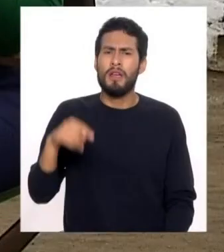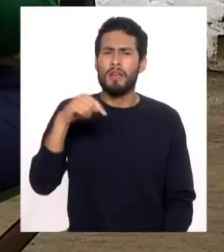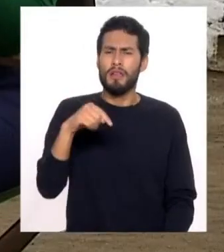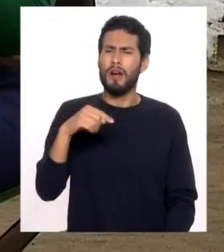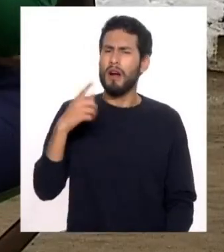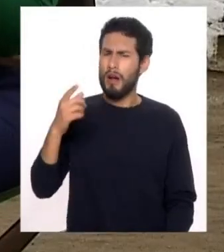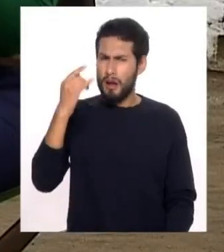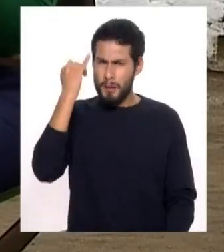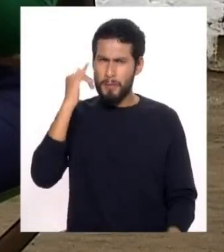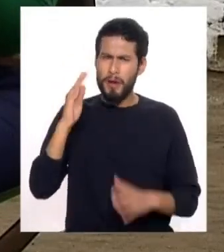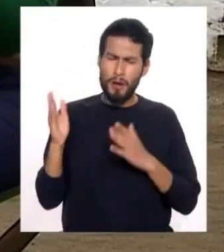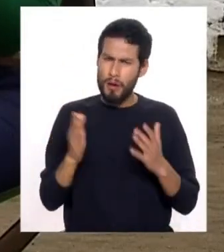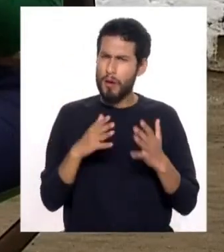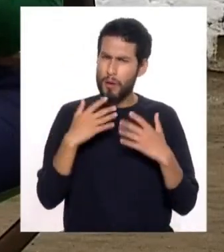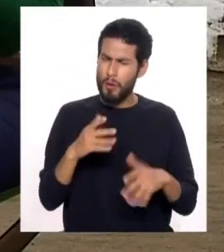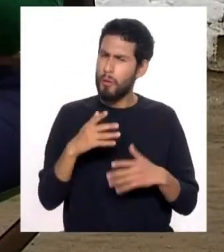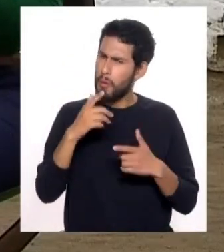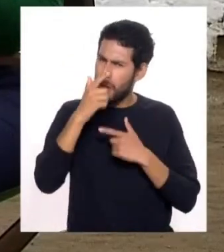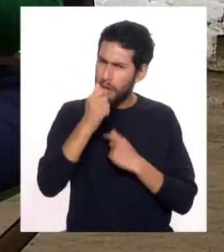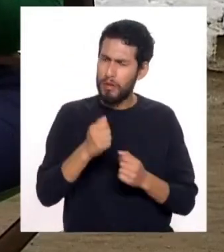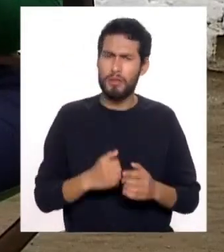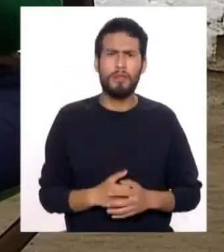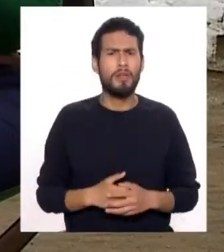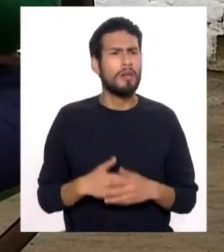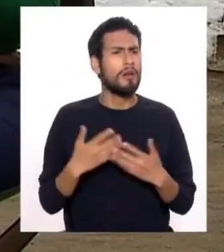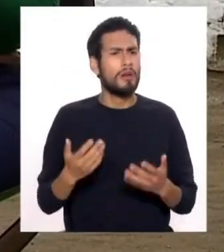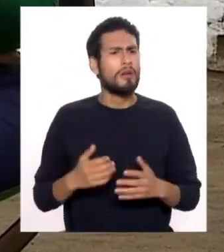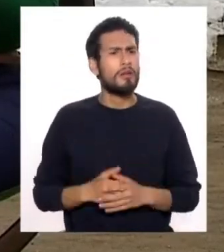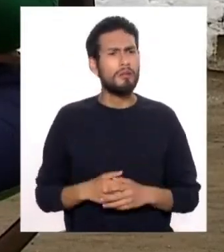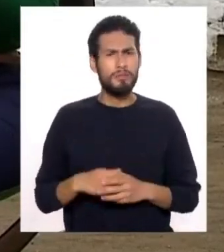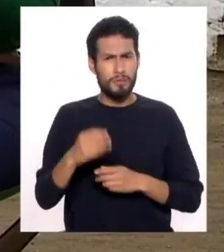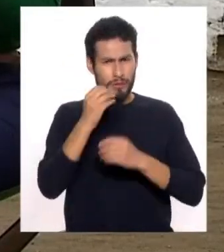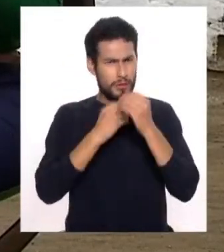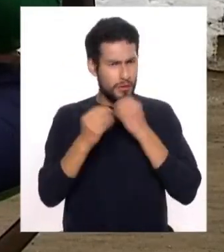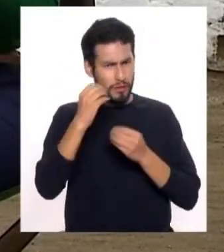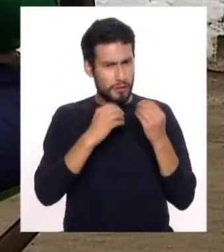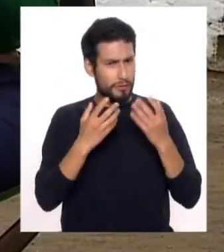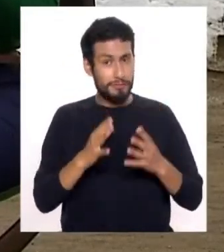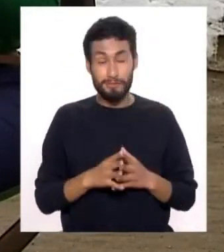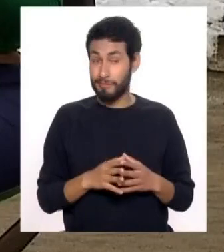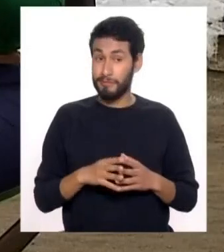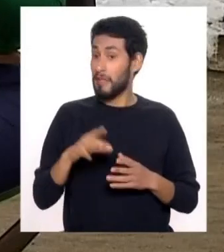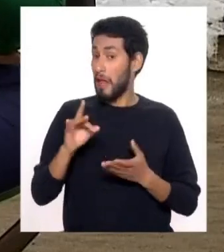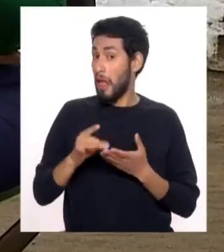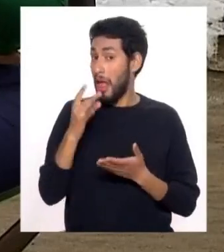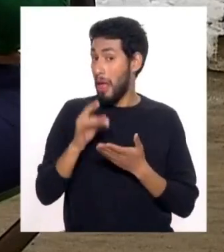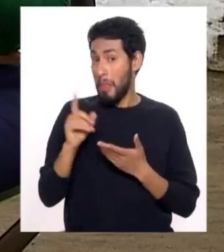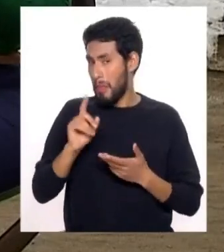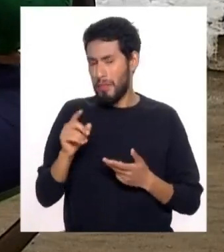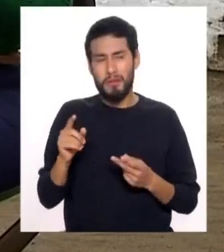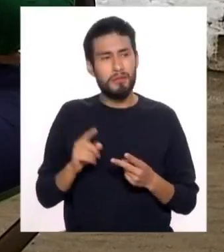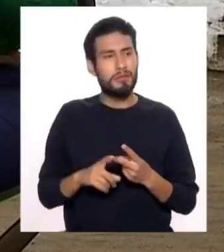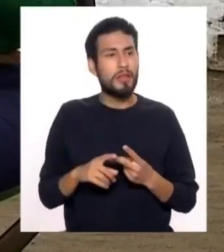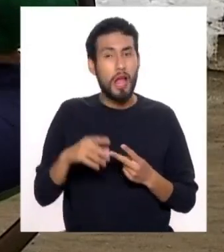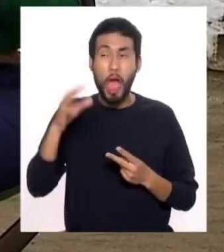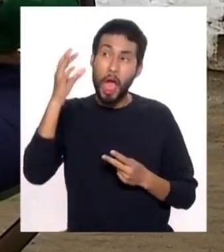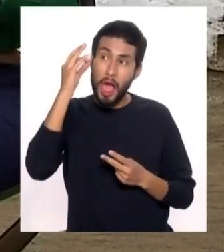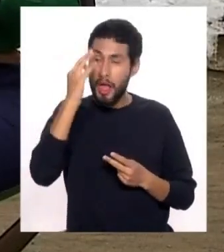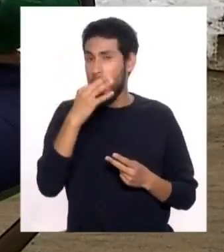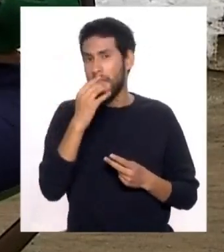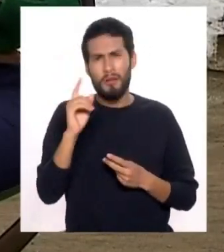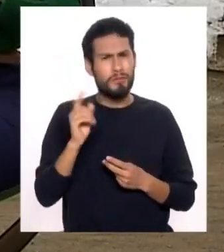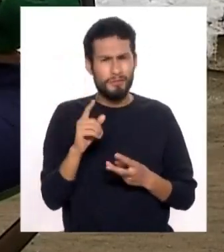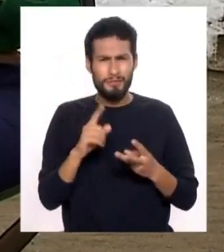una estrategia muy, muy interesante, alimentaria, que no son pastillitas, que no son gotitas, que no